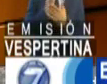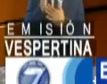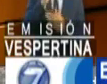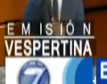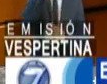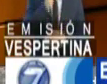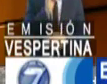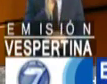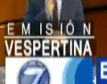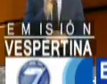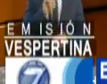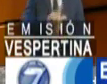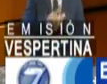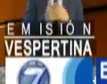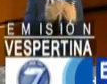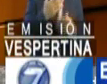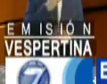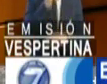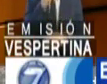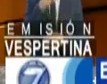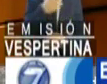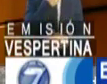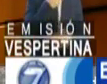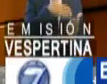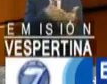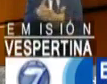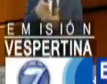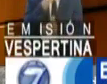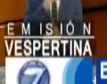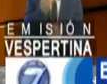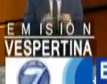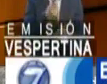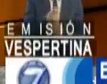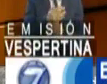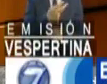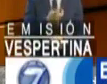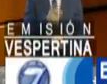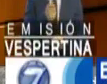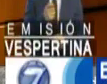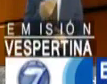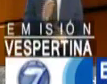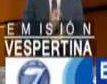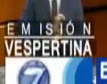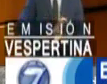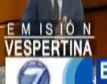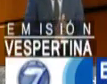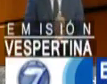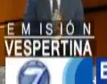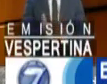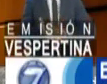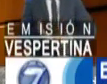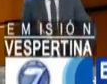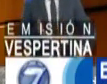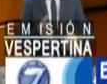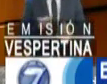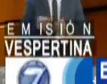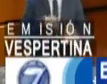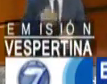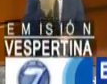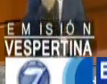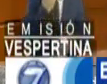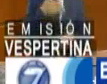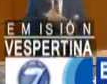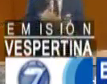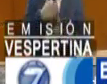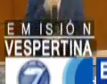son producto de la marginación, de la exclusión social, del desempleo, de la falta de acceso a los servicios básicos